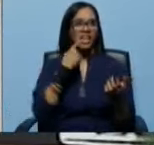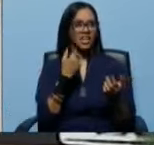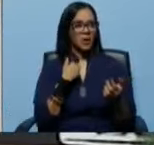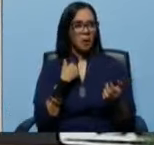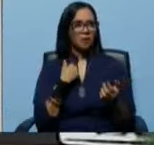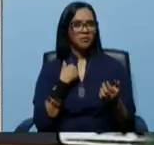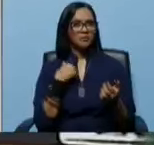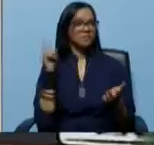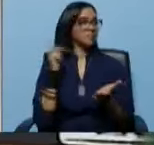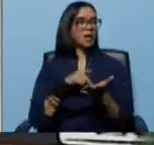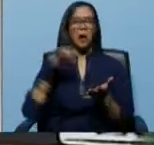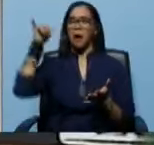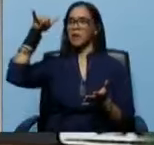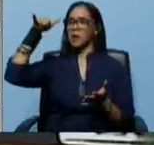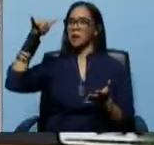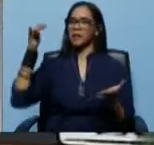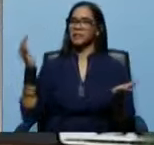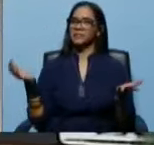yo?